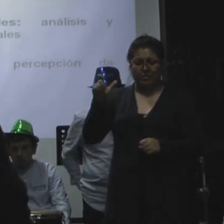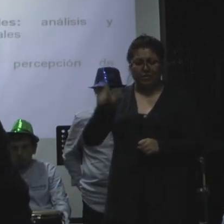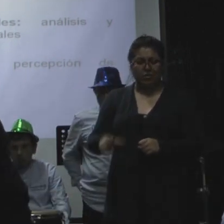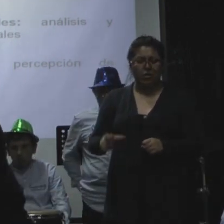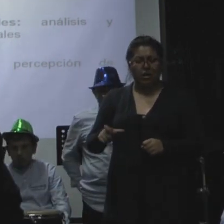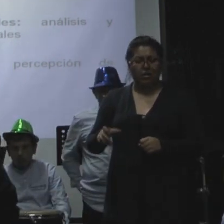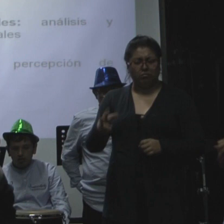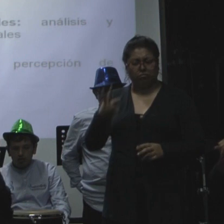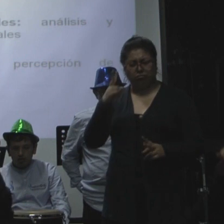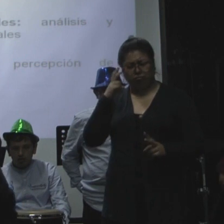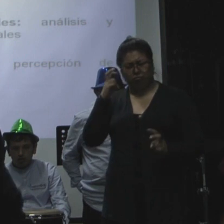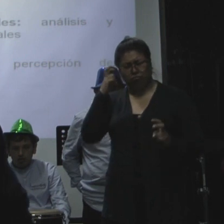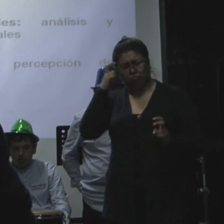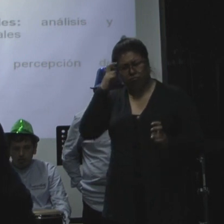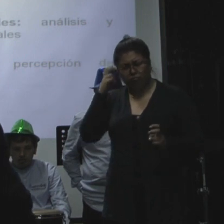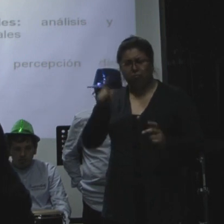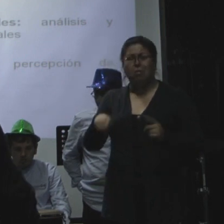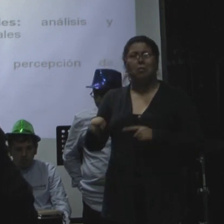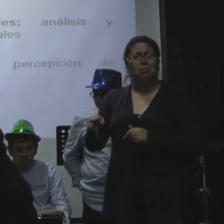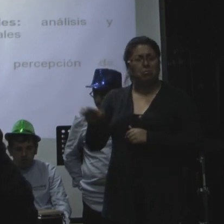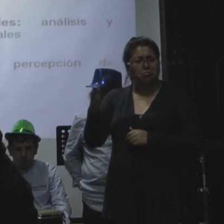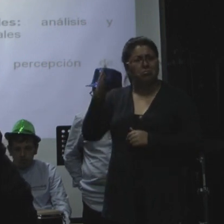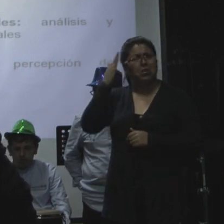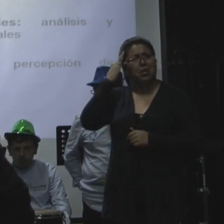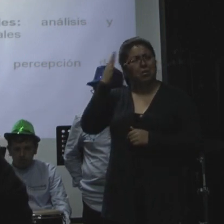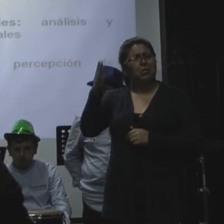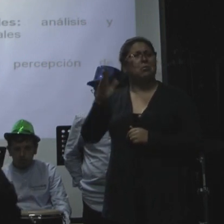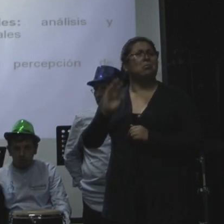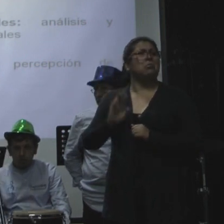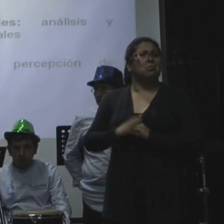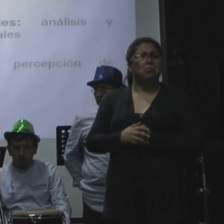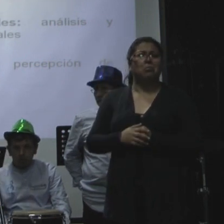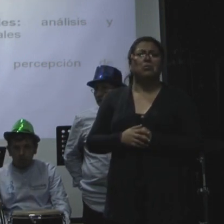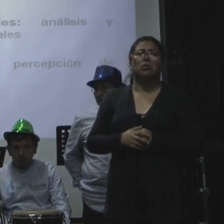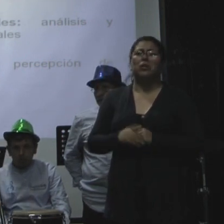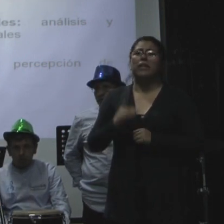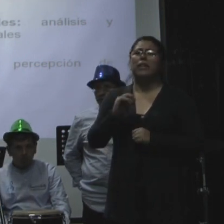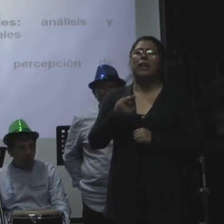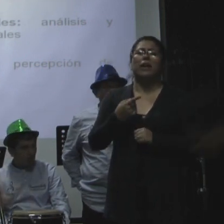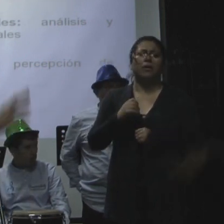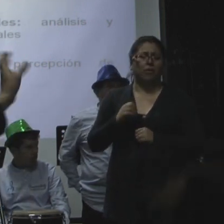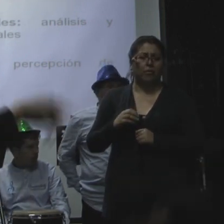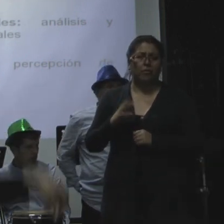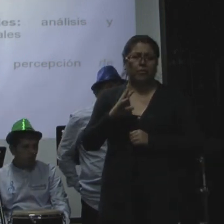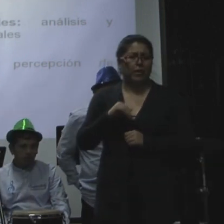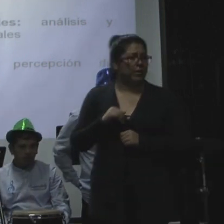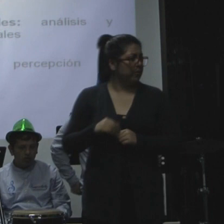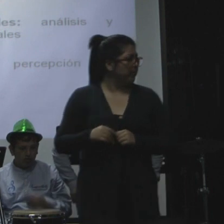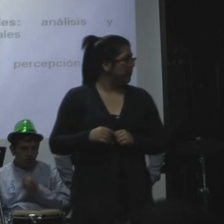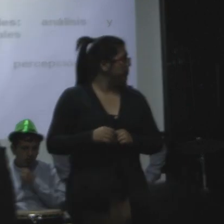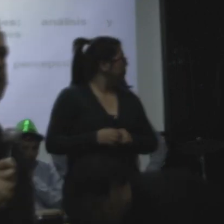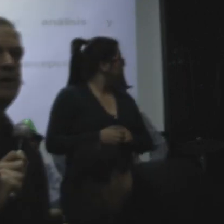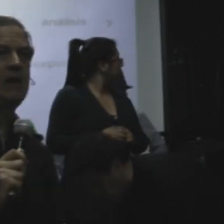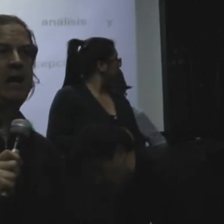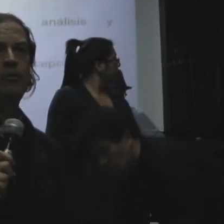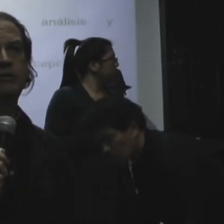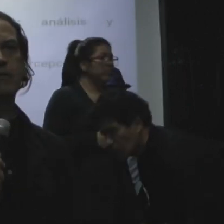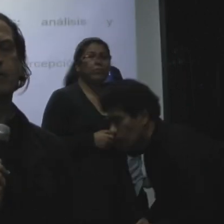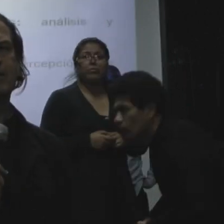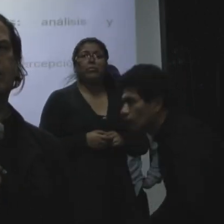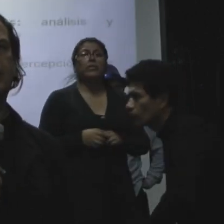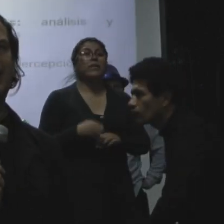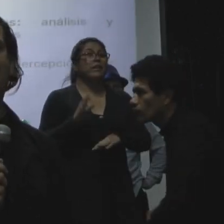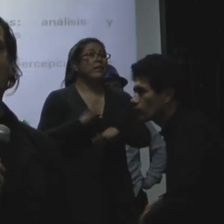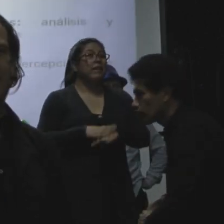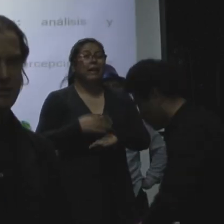salsero bravo, y ellos lo saben. ¿Ustedes quieren que yo les...? Venga, Dieguito, venga acá para acá. Les voy a